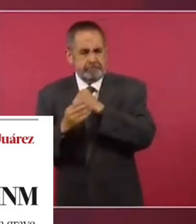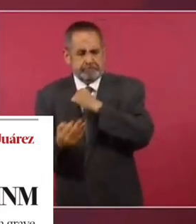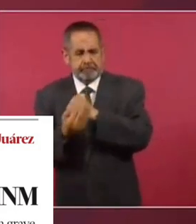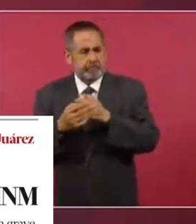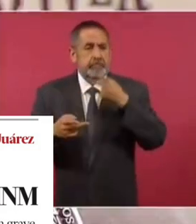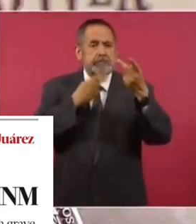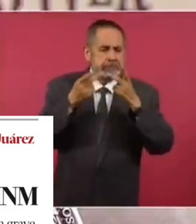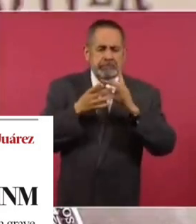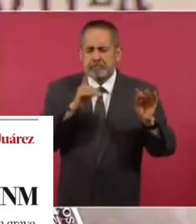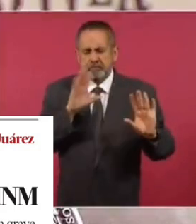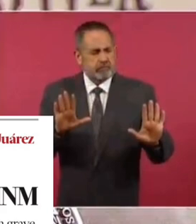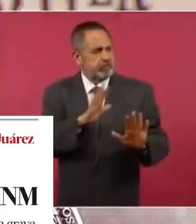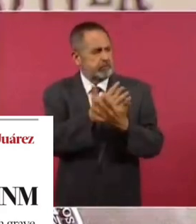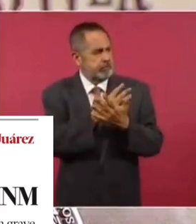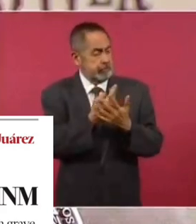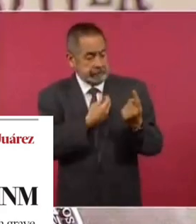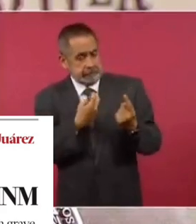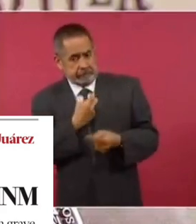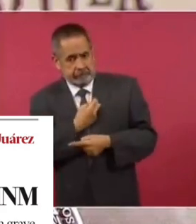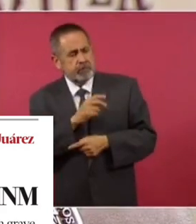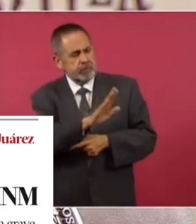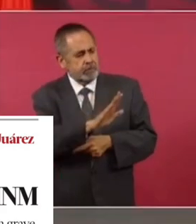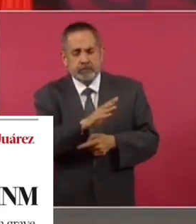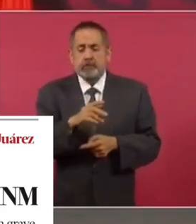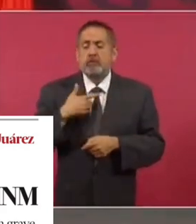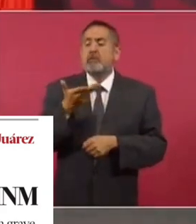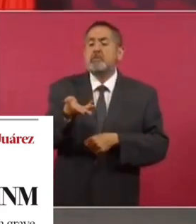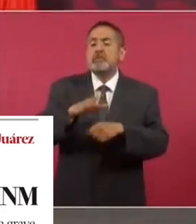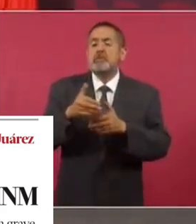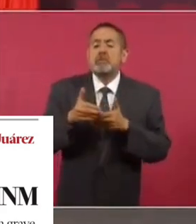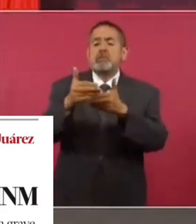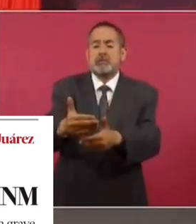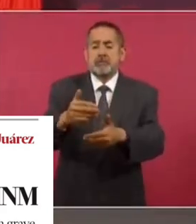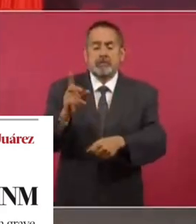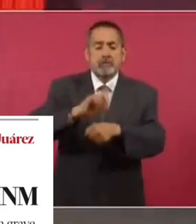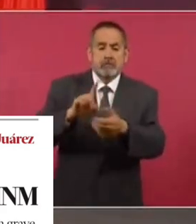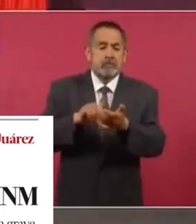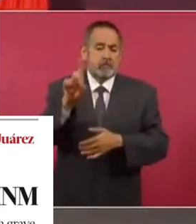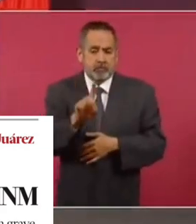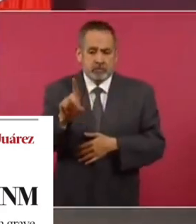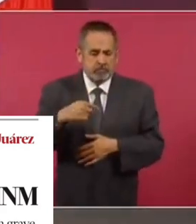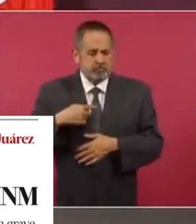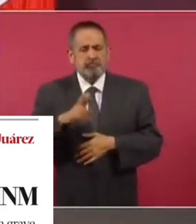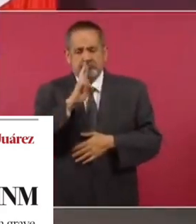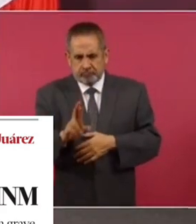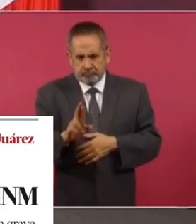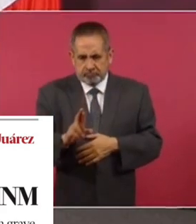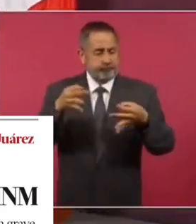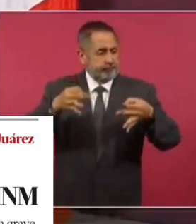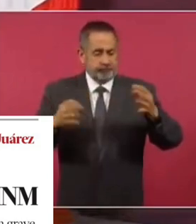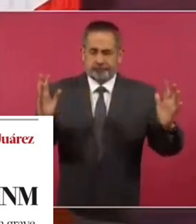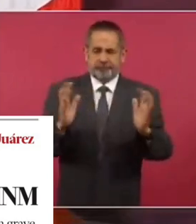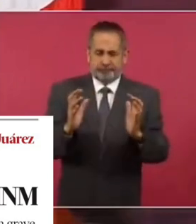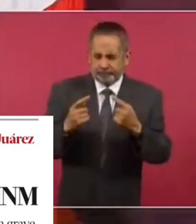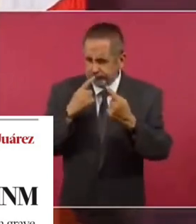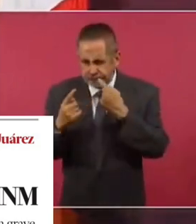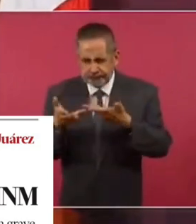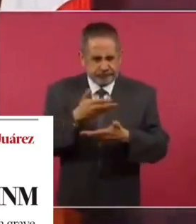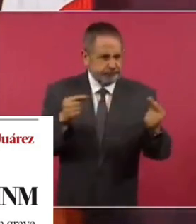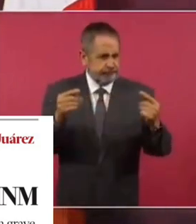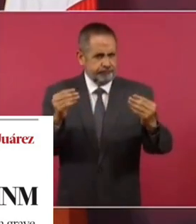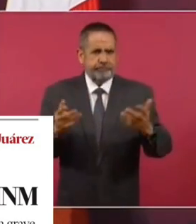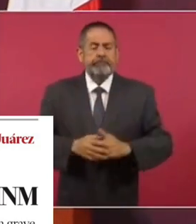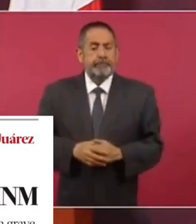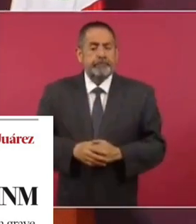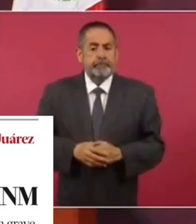emitir declaraciones, pidió la ampliación del plazo constitucional, plazo que se vence el próximo domingo, cuando seguramente se reanudará la audiencia.